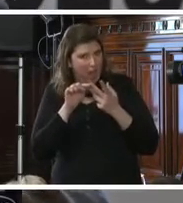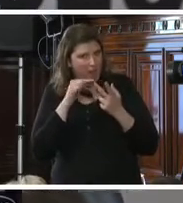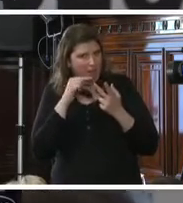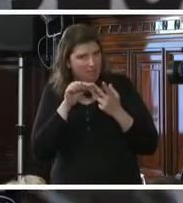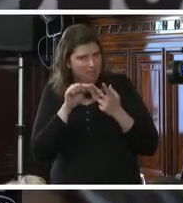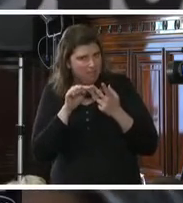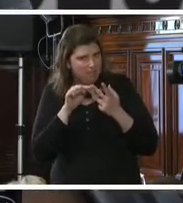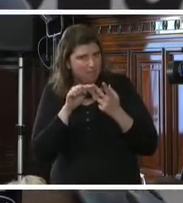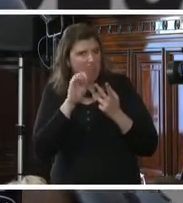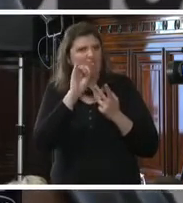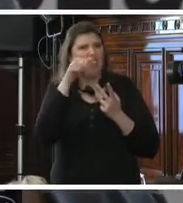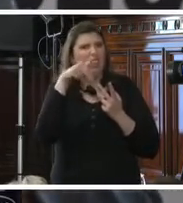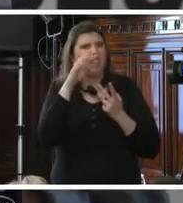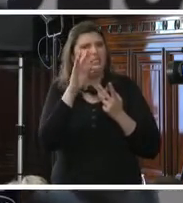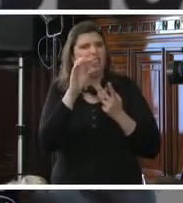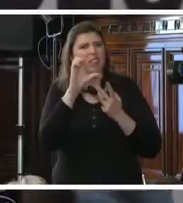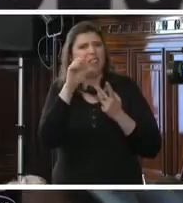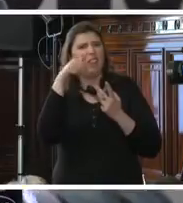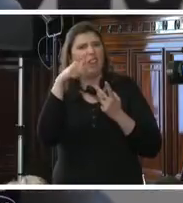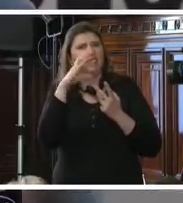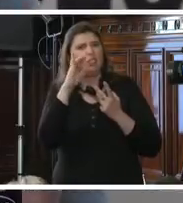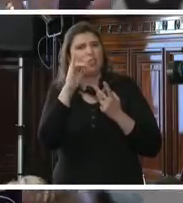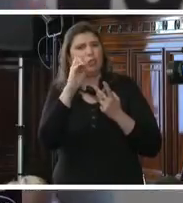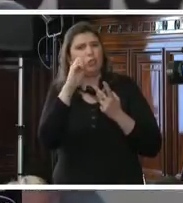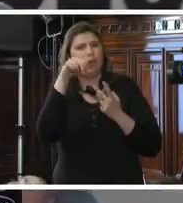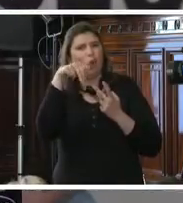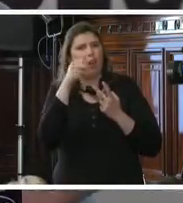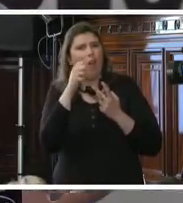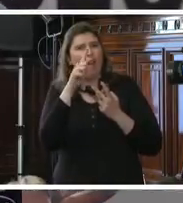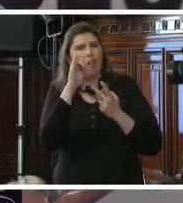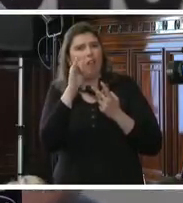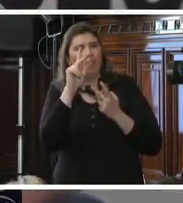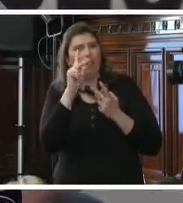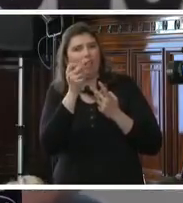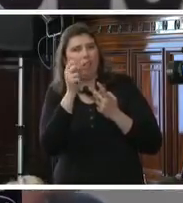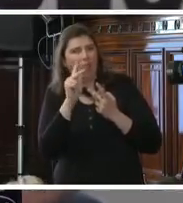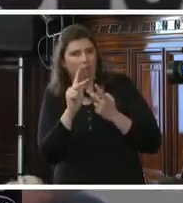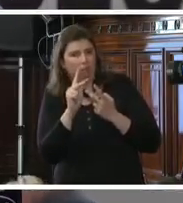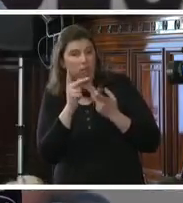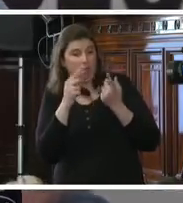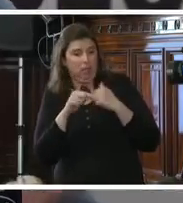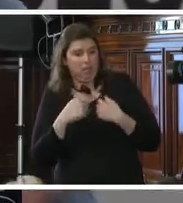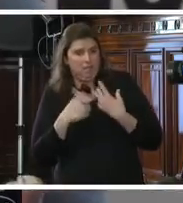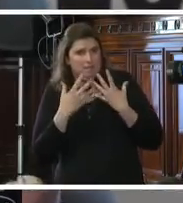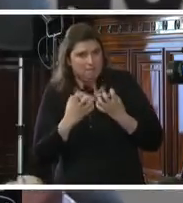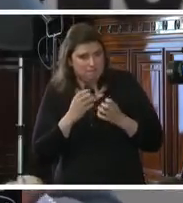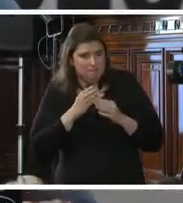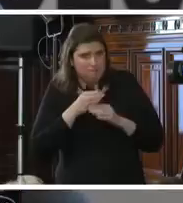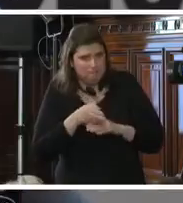todo este desconocimiento, que quedó como allá como ignorancia,